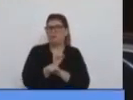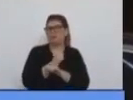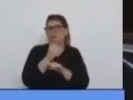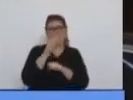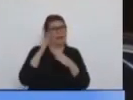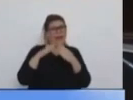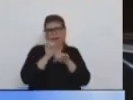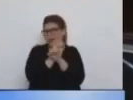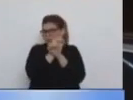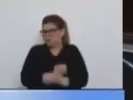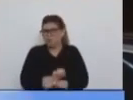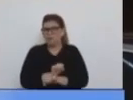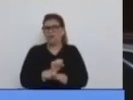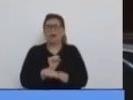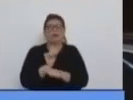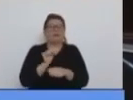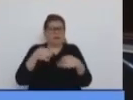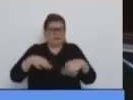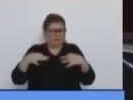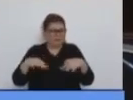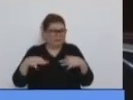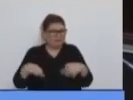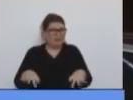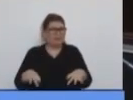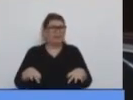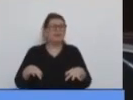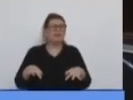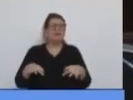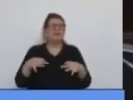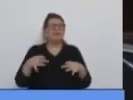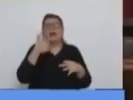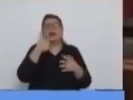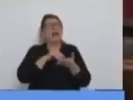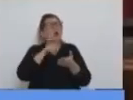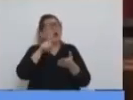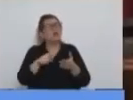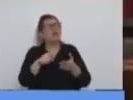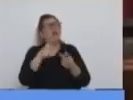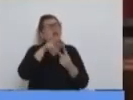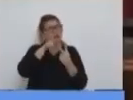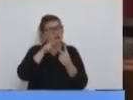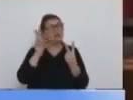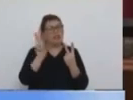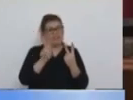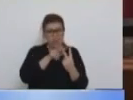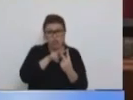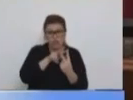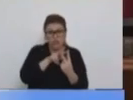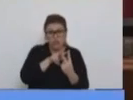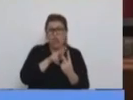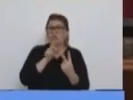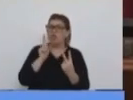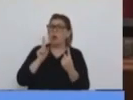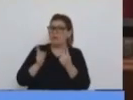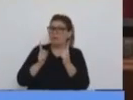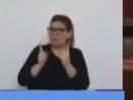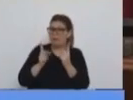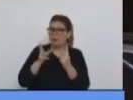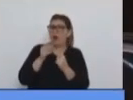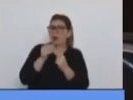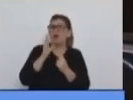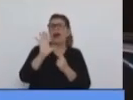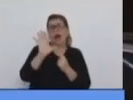encerrados, vulnerados. Y senador, este Senado senador, se mantenía en silencio. ¿Usted iba a hacer dos mociones de preferencia? No, es la misma. Quiero llegar a